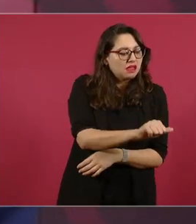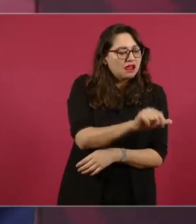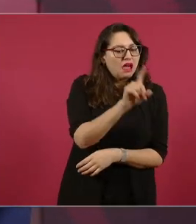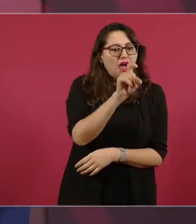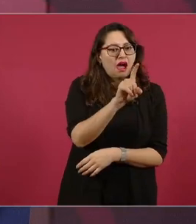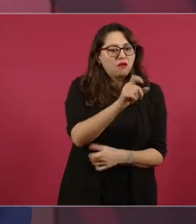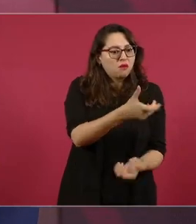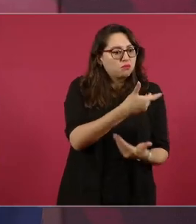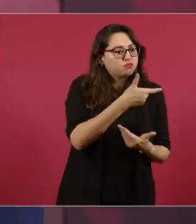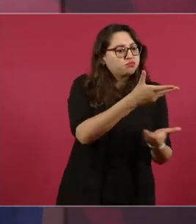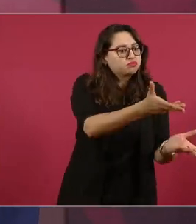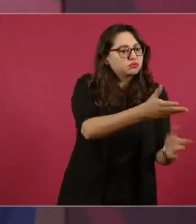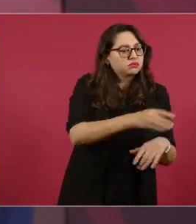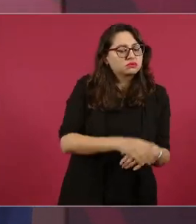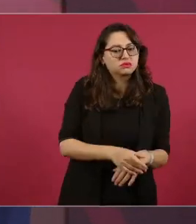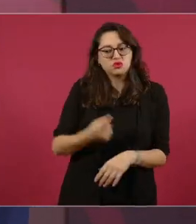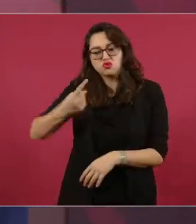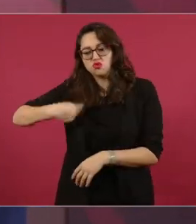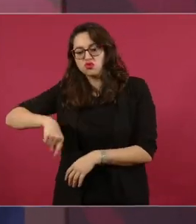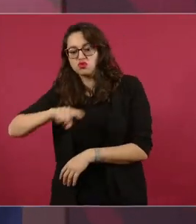a 100 mil hectáreas